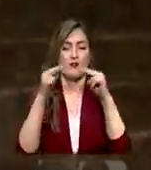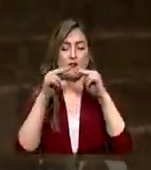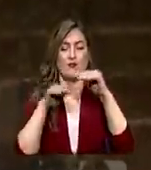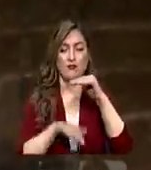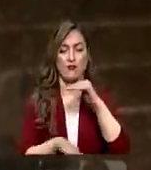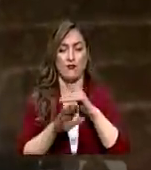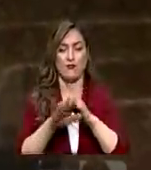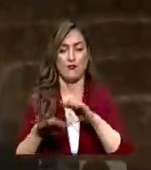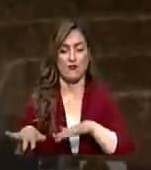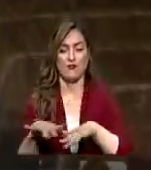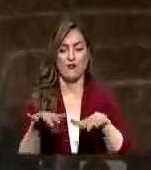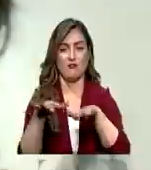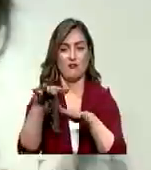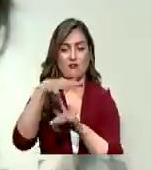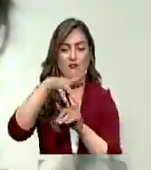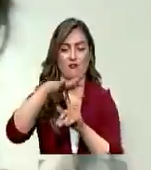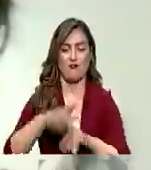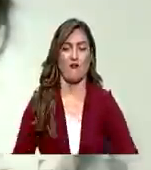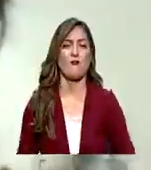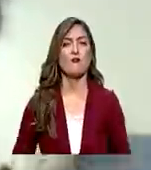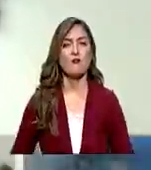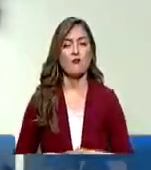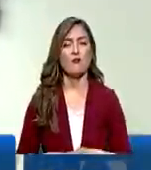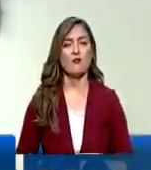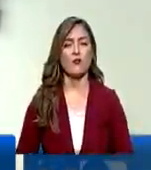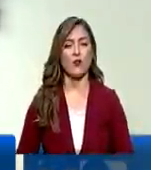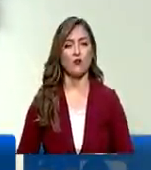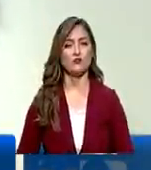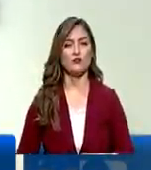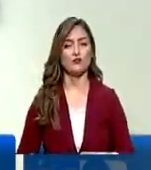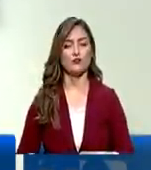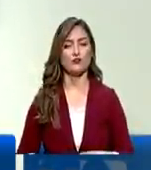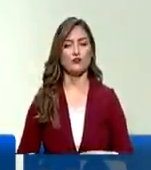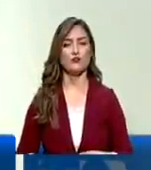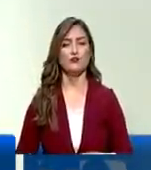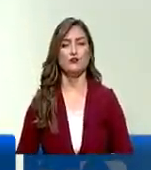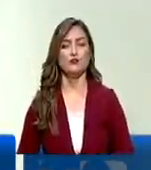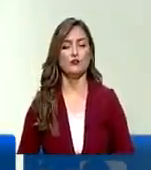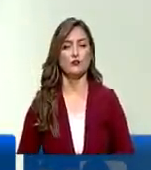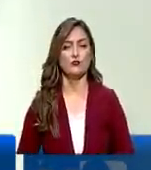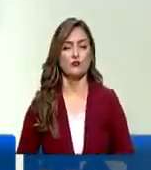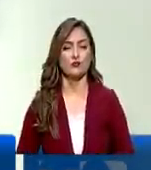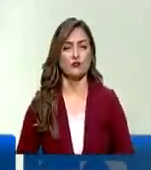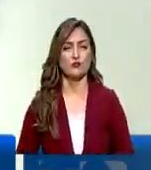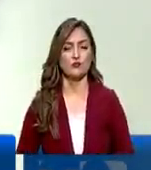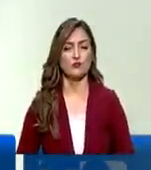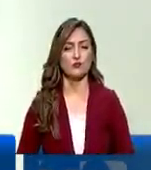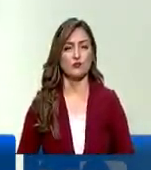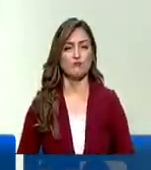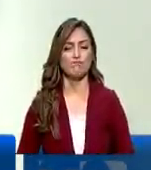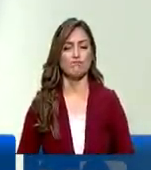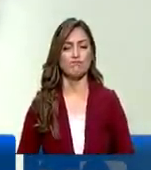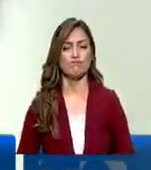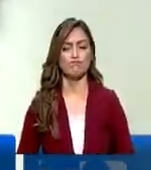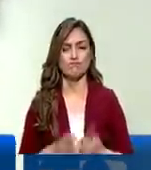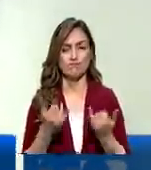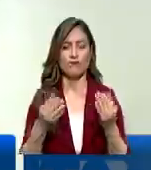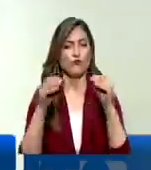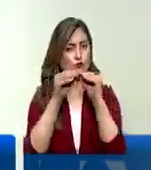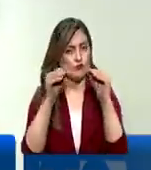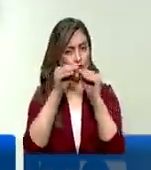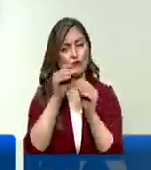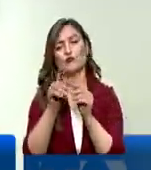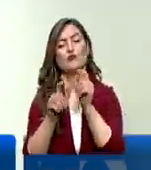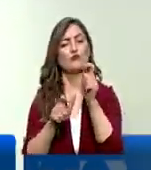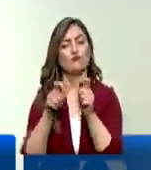en quebradas y parques. Desde este año hemos incrementado los servicios,